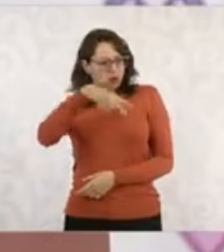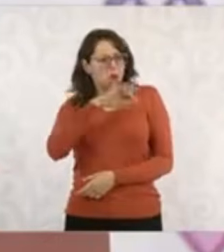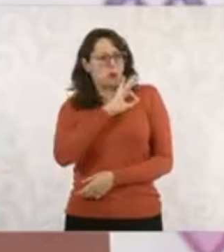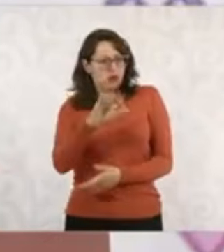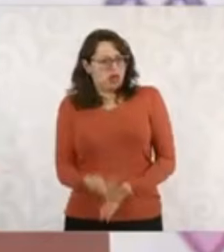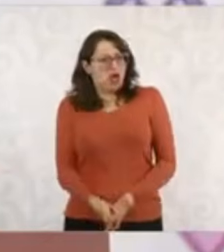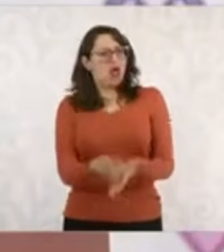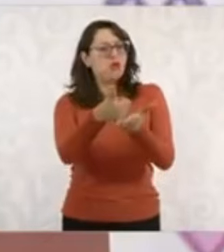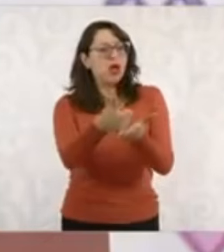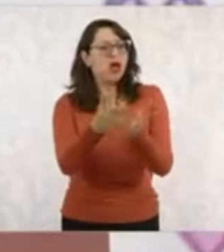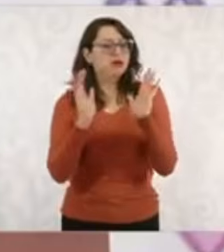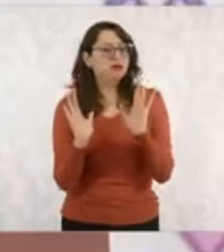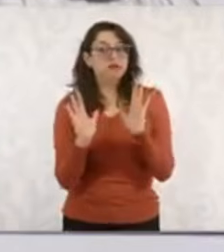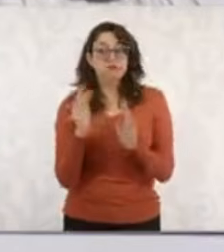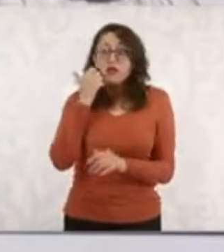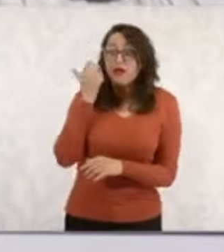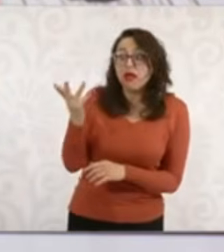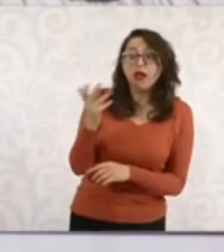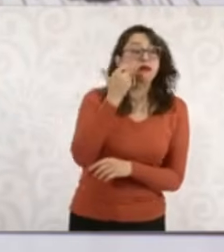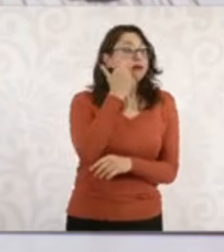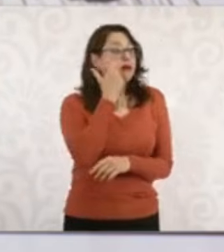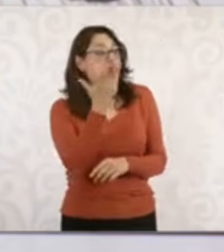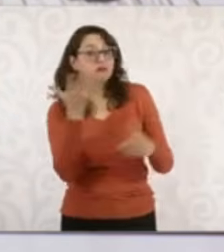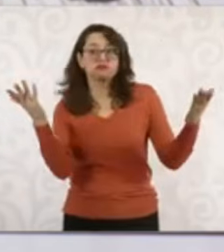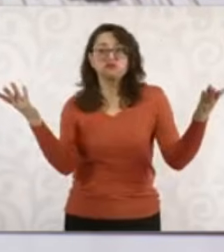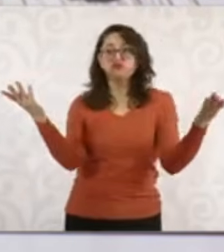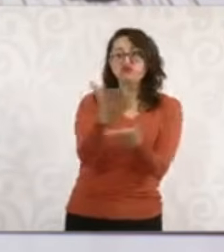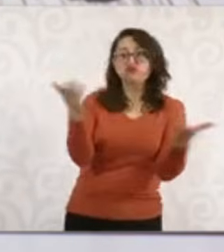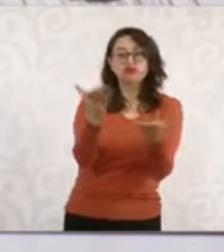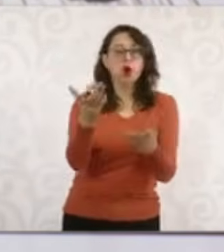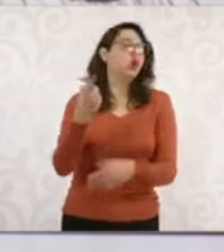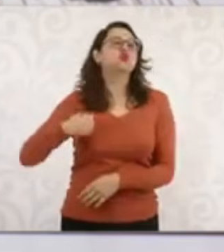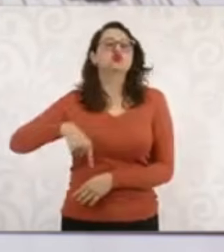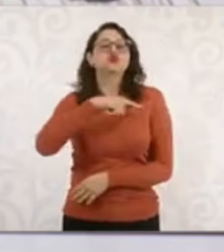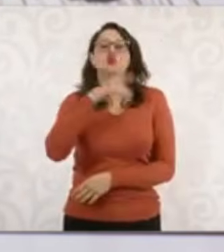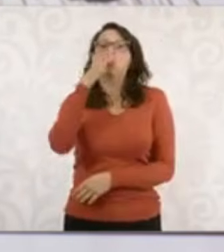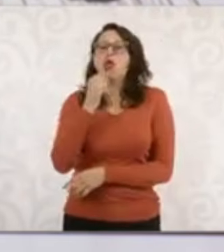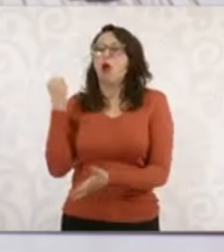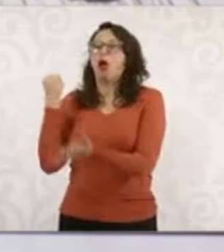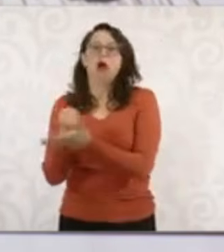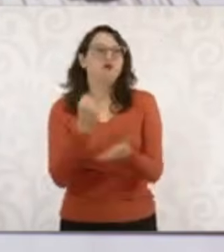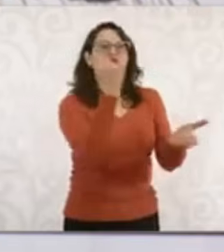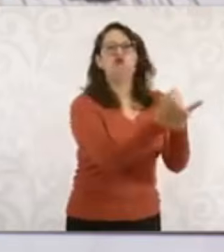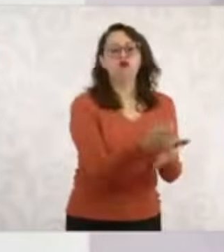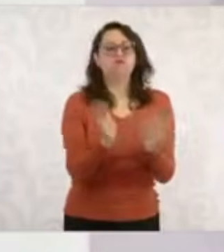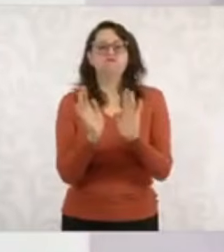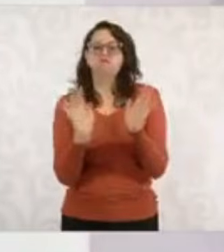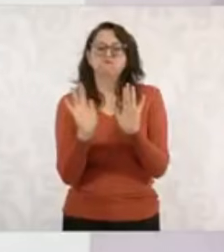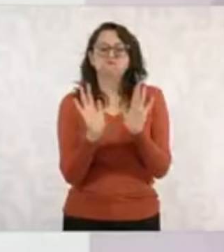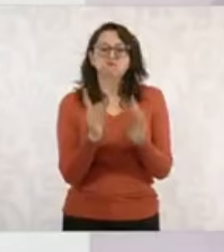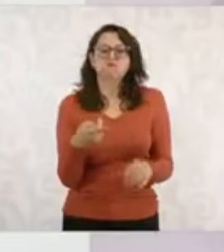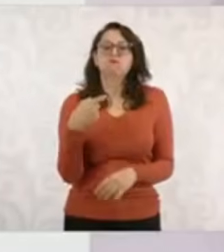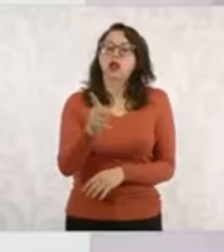canal. Eso tienen que decidirlo ambas partes. Nosotros no podemos decidir sobre ellos. Y siempre